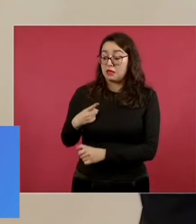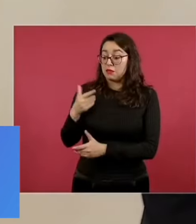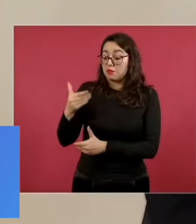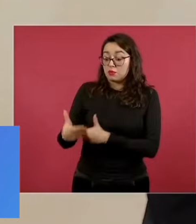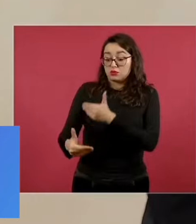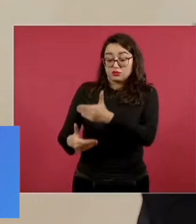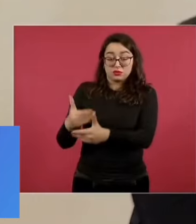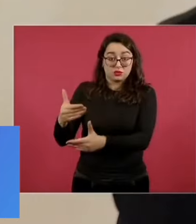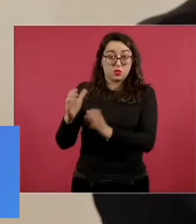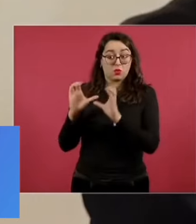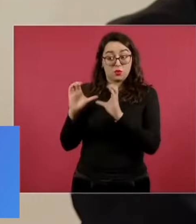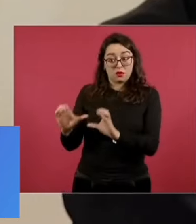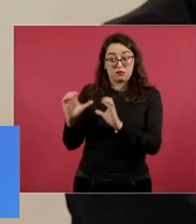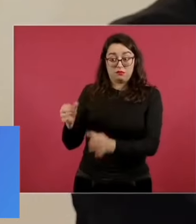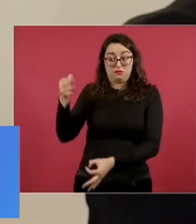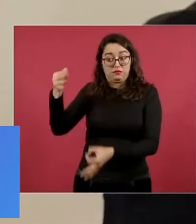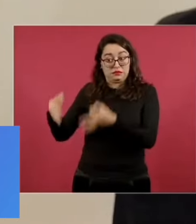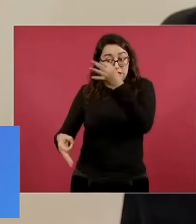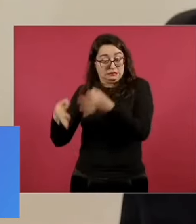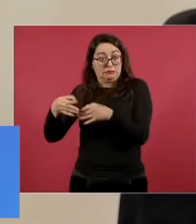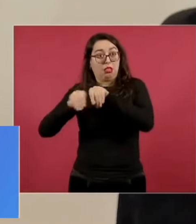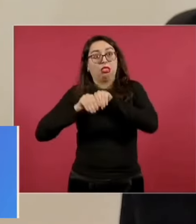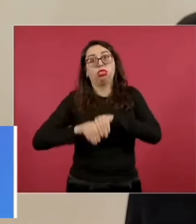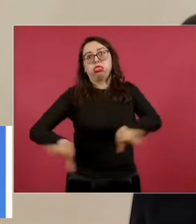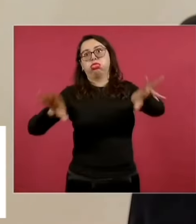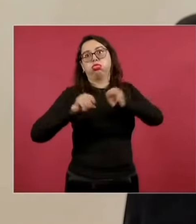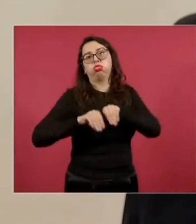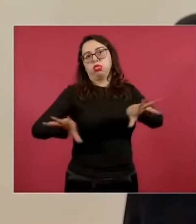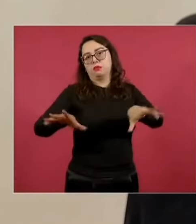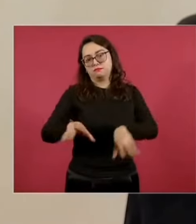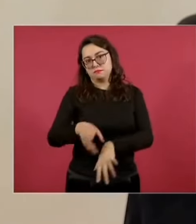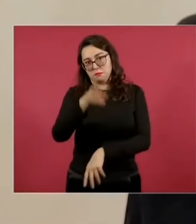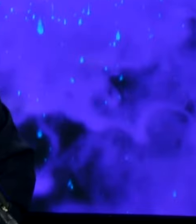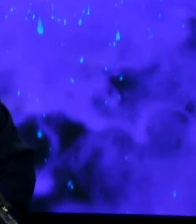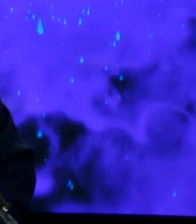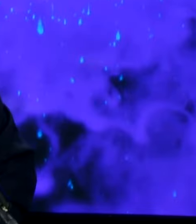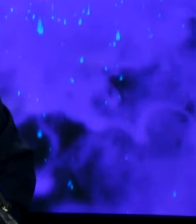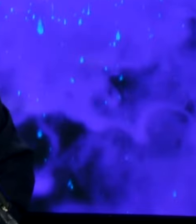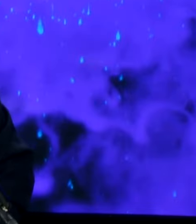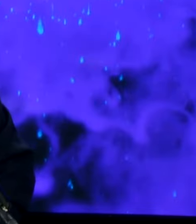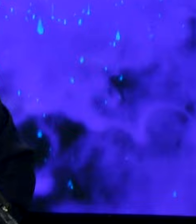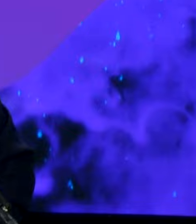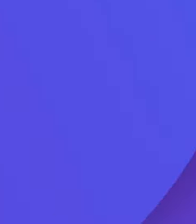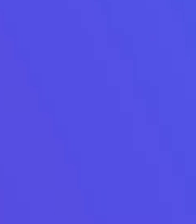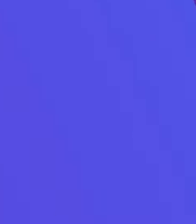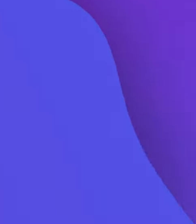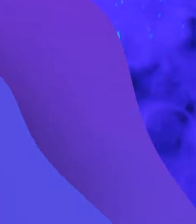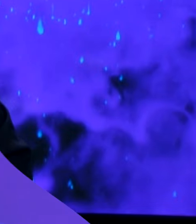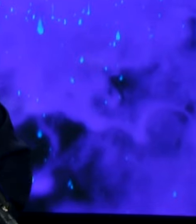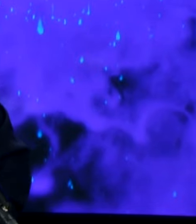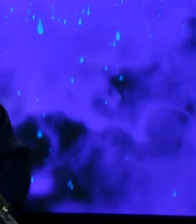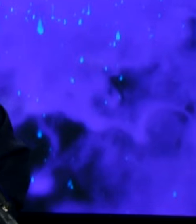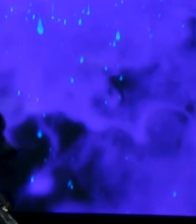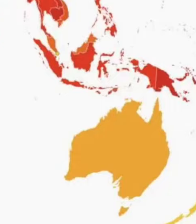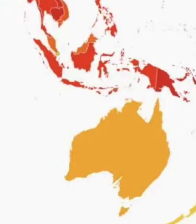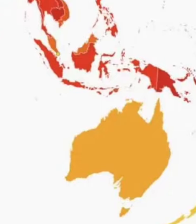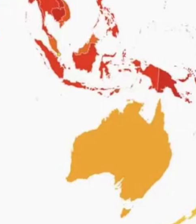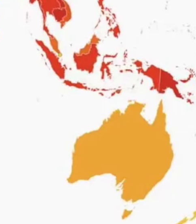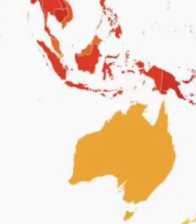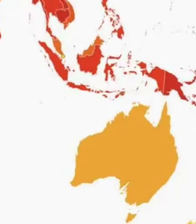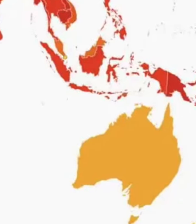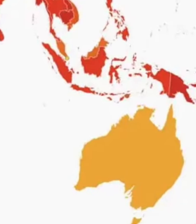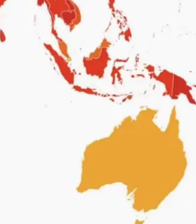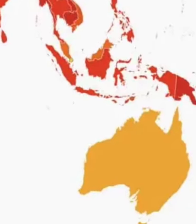pormenorizado sobre el tratamiento indebido de datos y las sanciones que impone la ley para estos casos México se mantiene la posición número